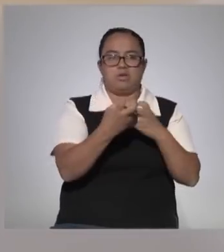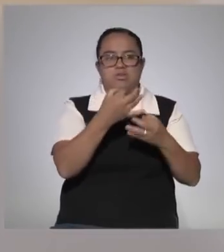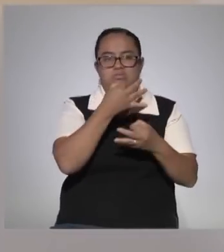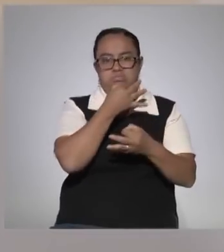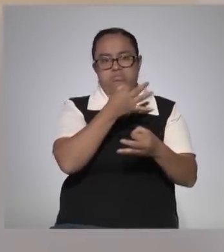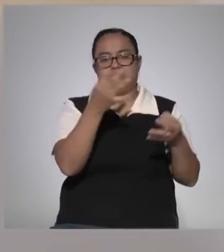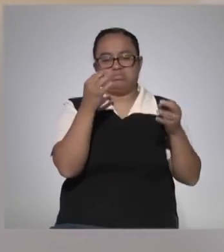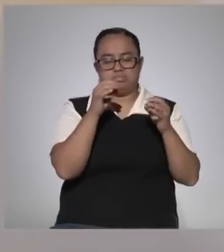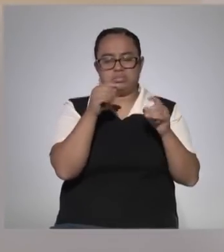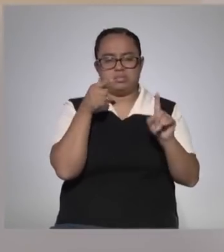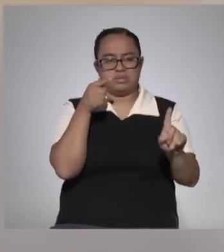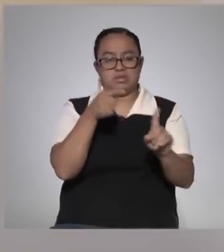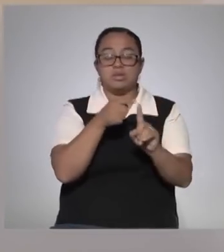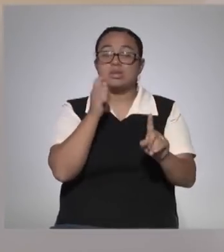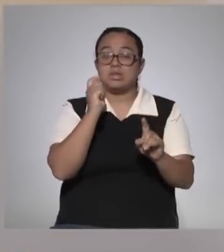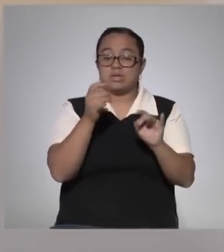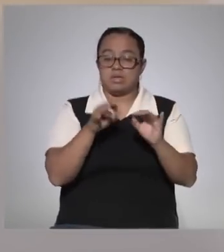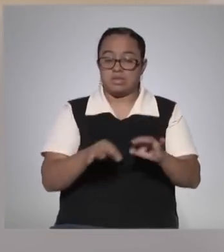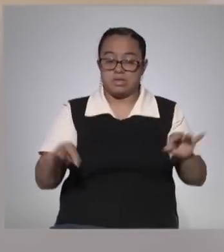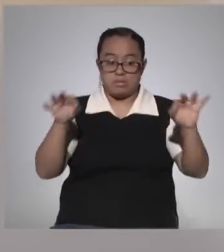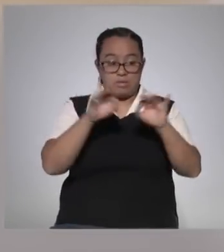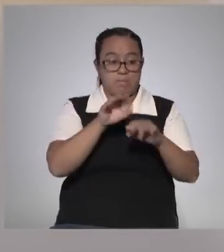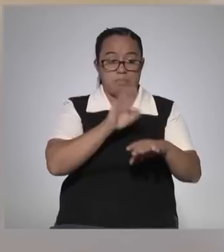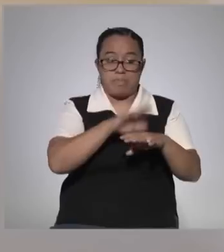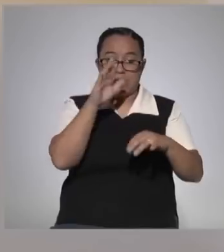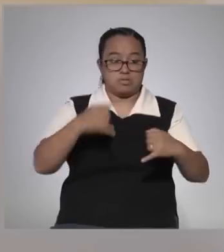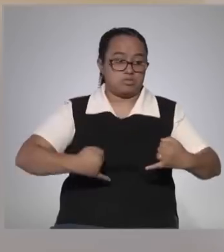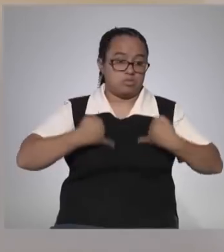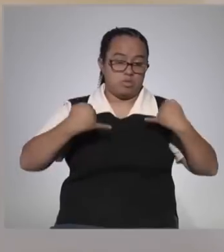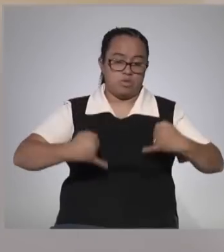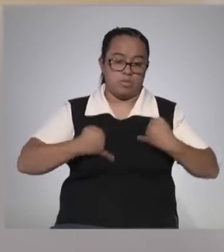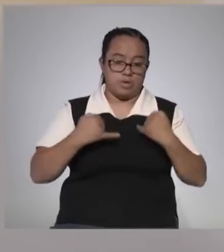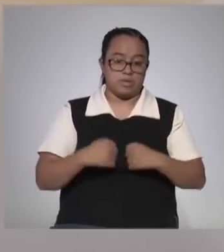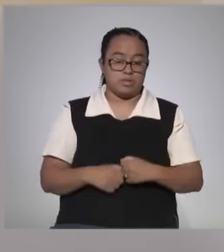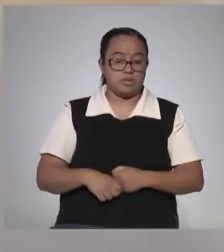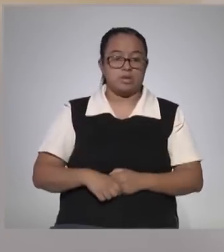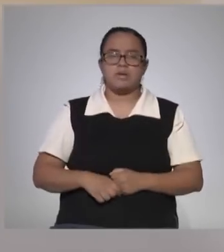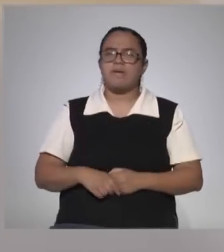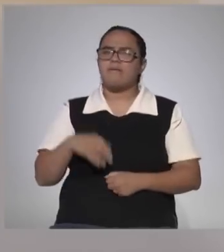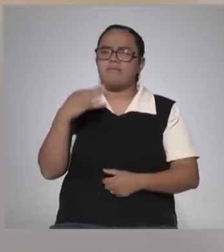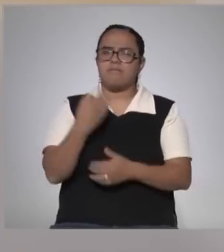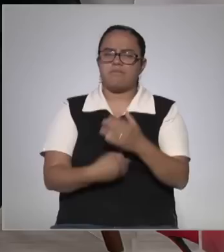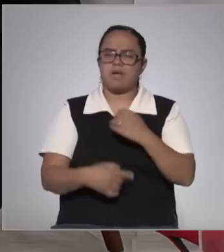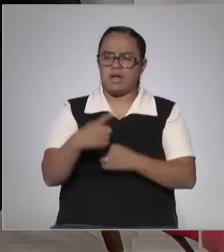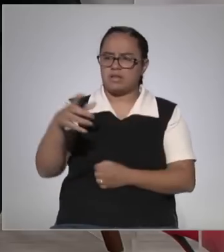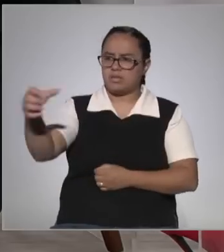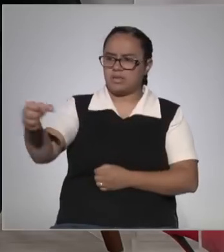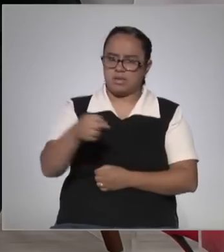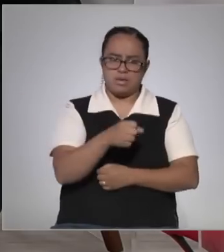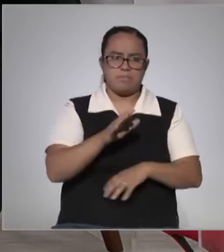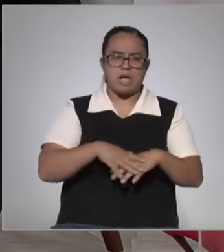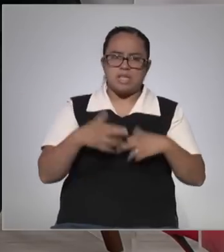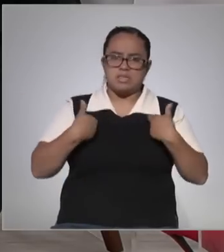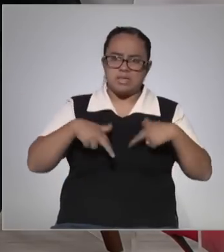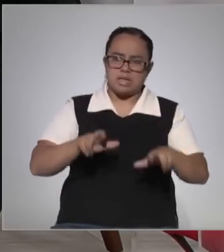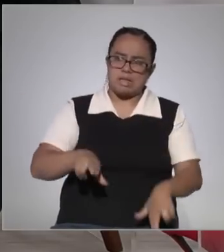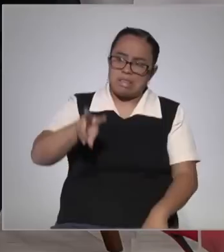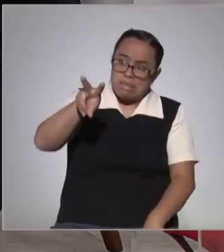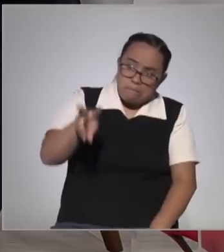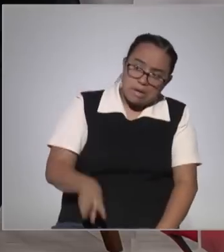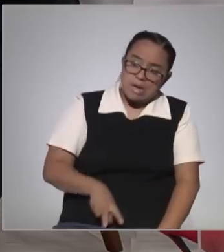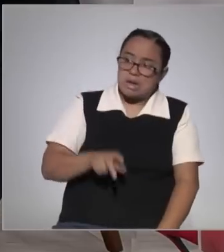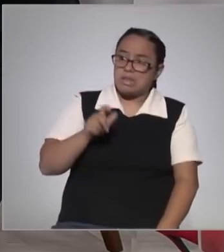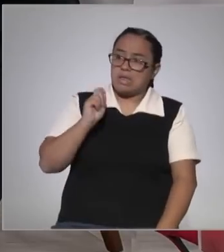dan un énfasis a la importancia de la juventud. Como no tenemos representaciones reales, ¿no? Realistas